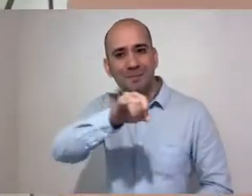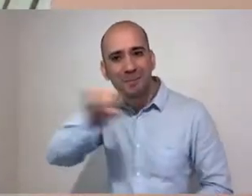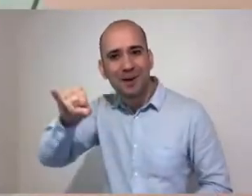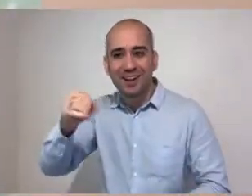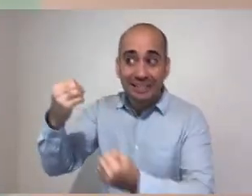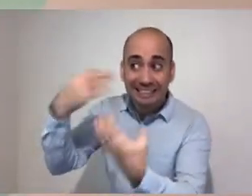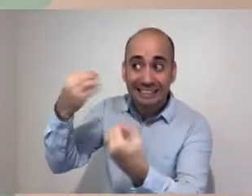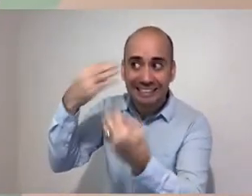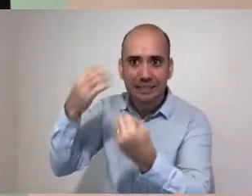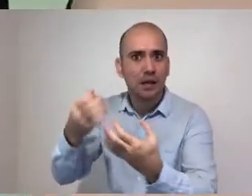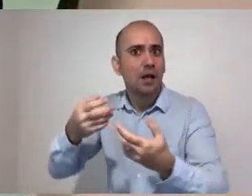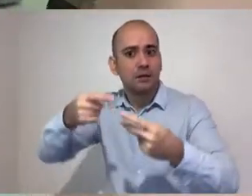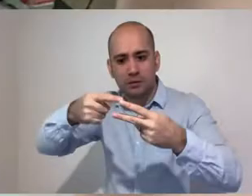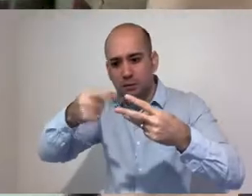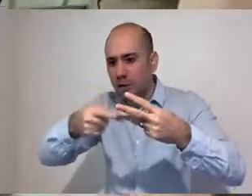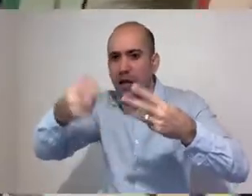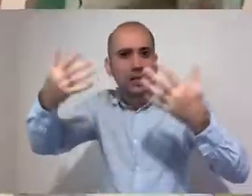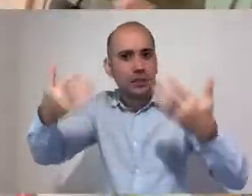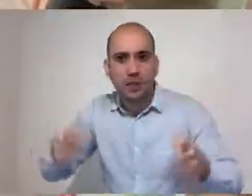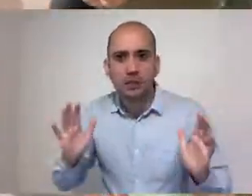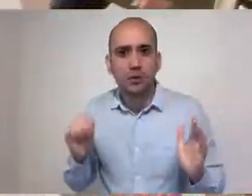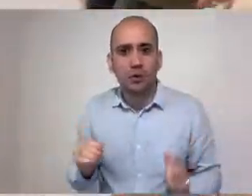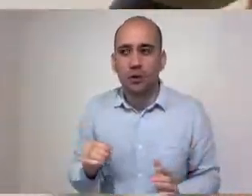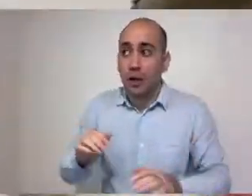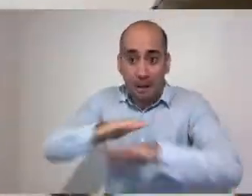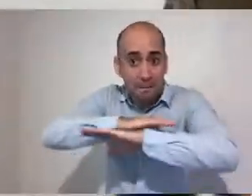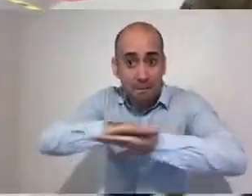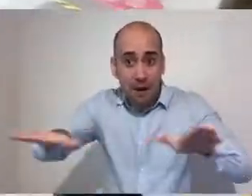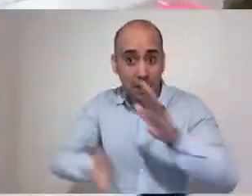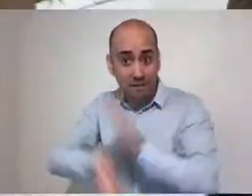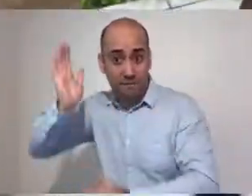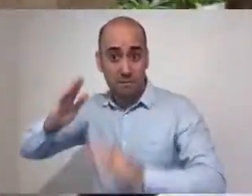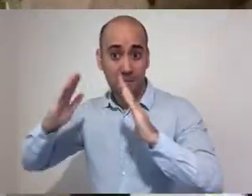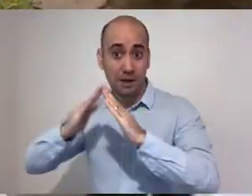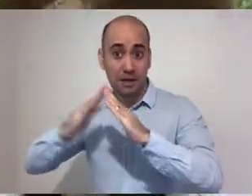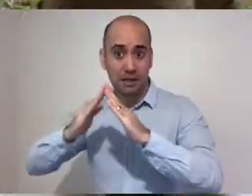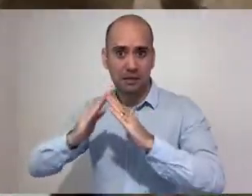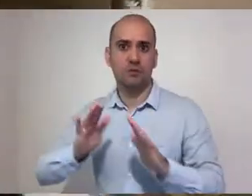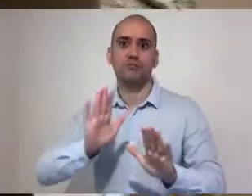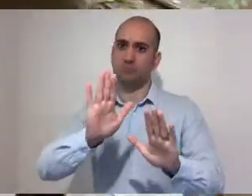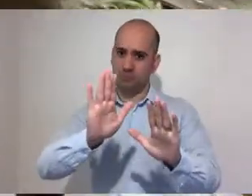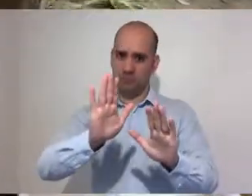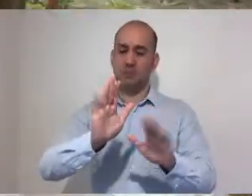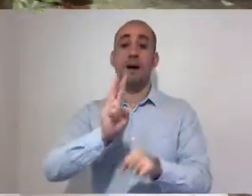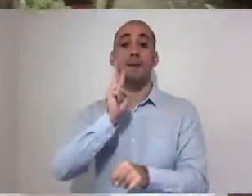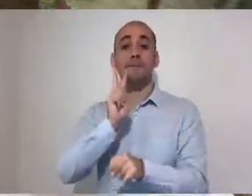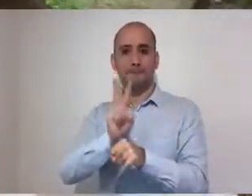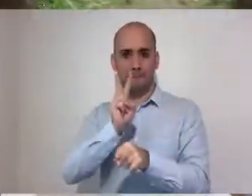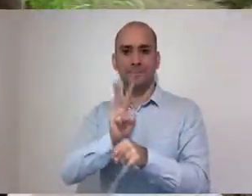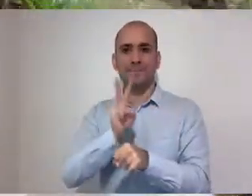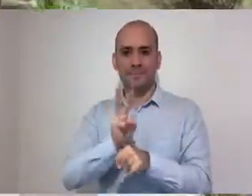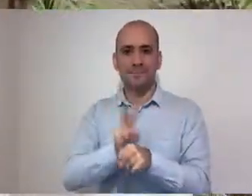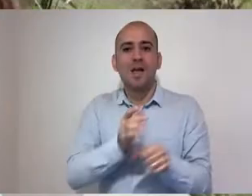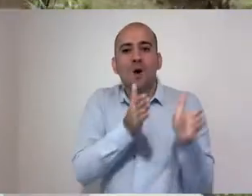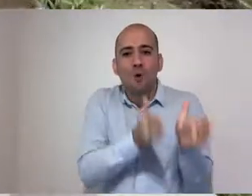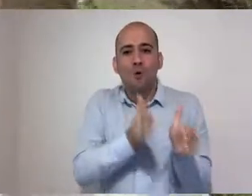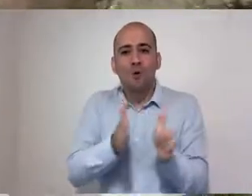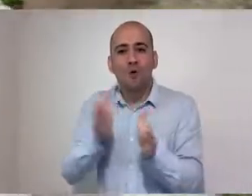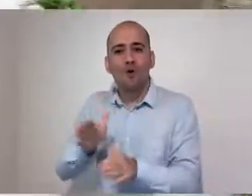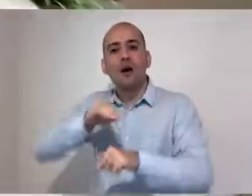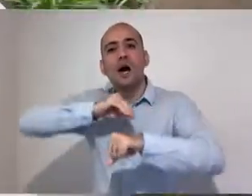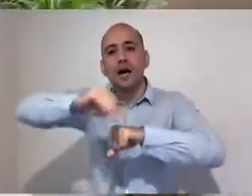Al término de la jornada, seguirá las instrucciones del profesor o docente en clase para el pasillo